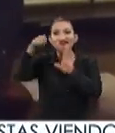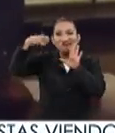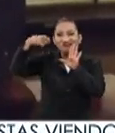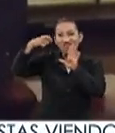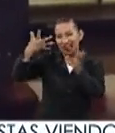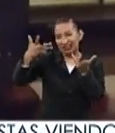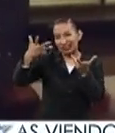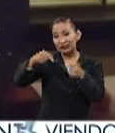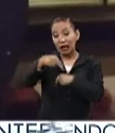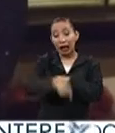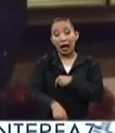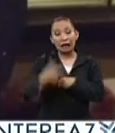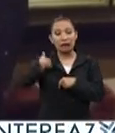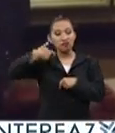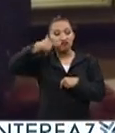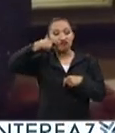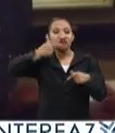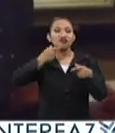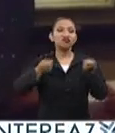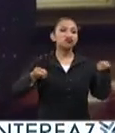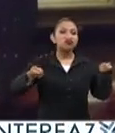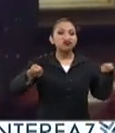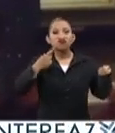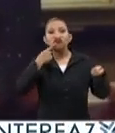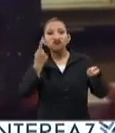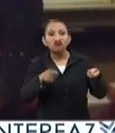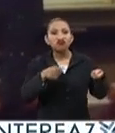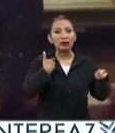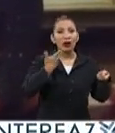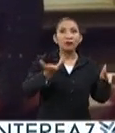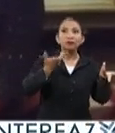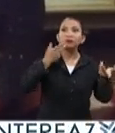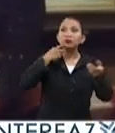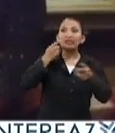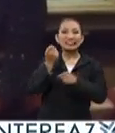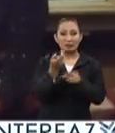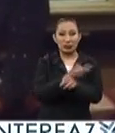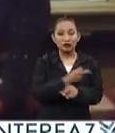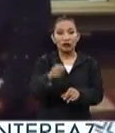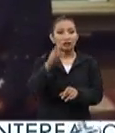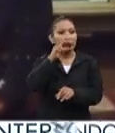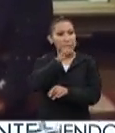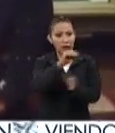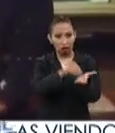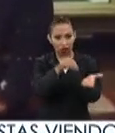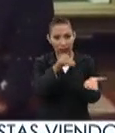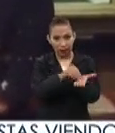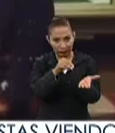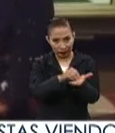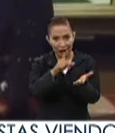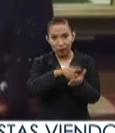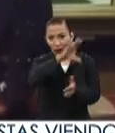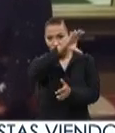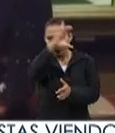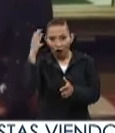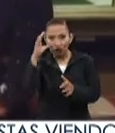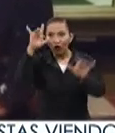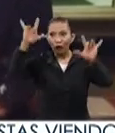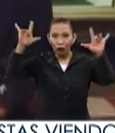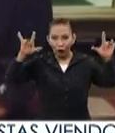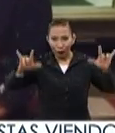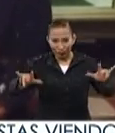hizo. Y desde aquí fue de donde se controló, y se ven todavía esas